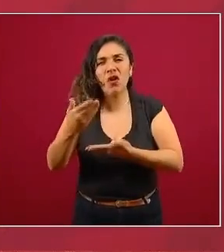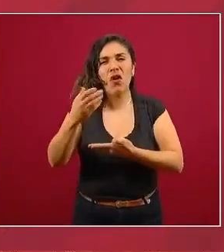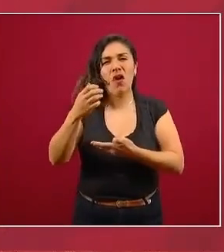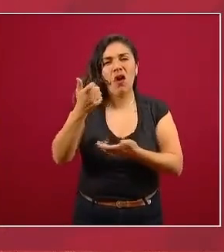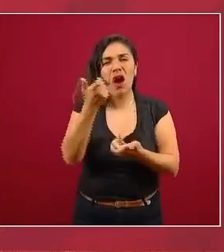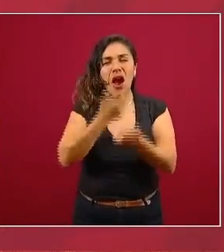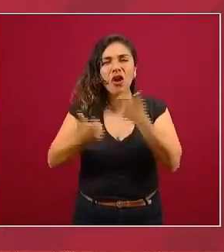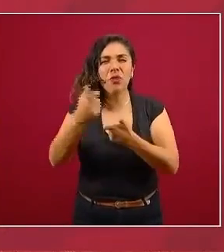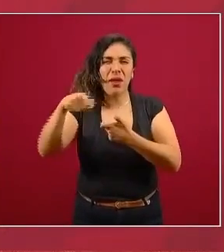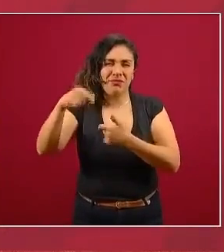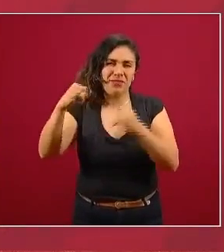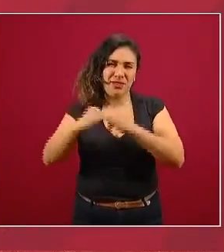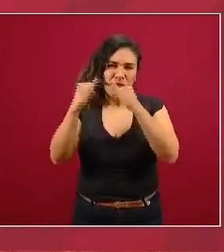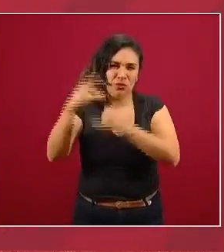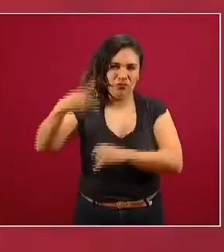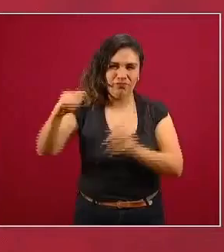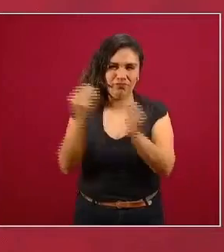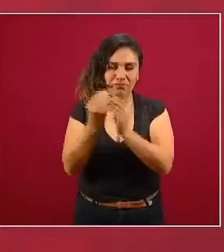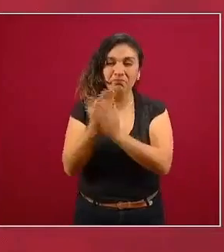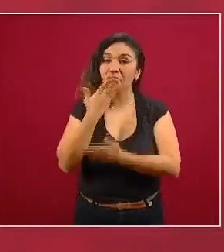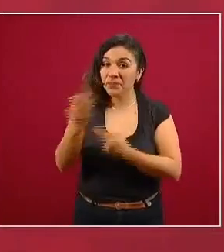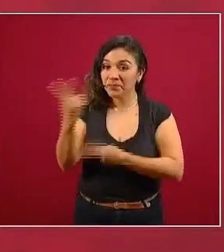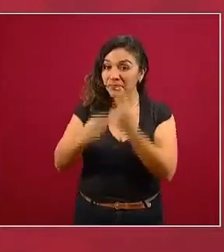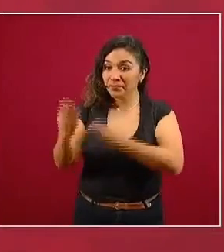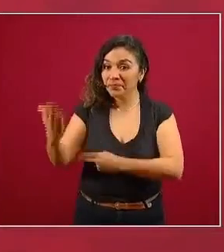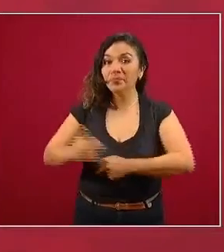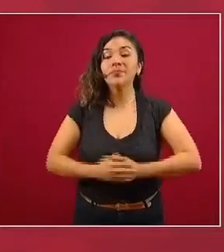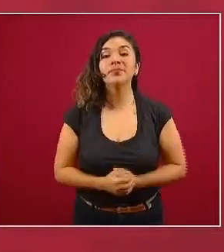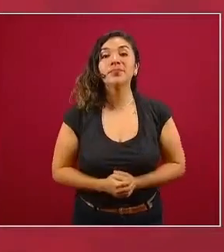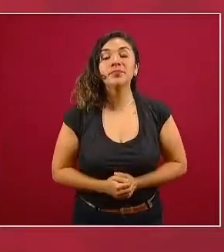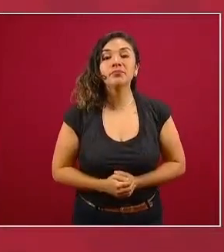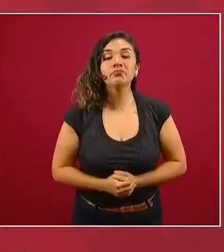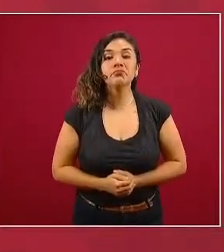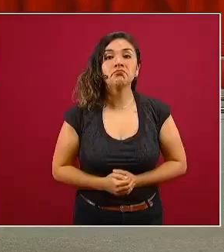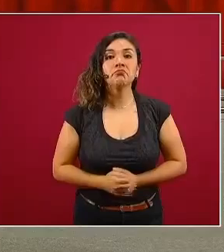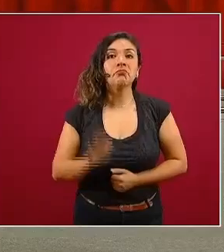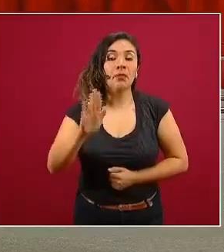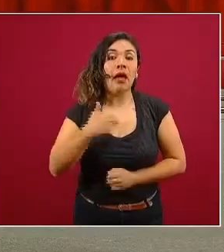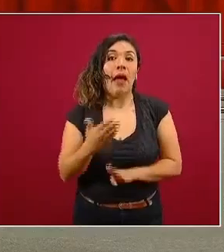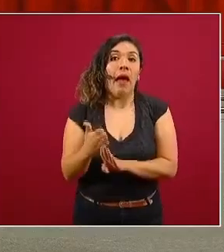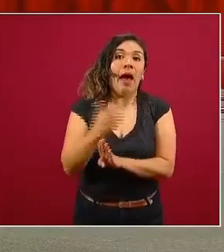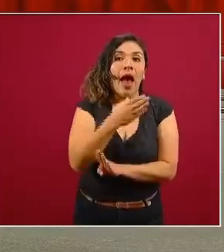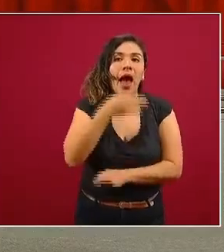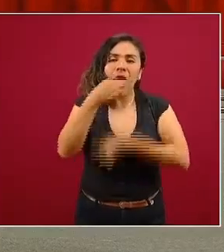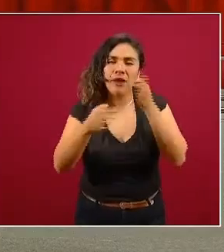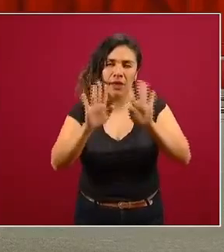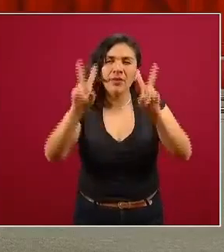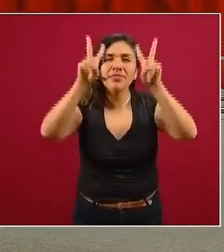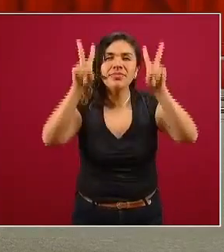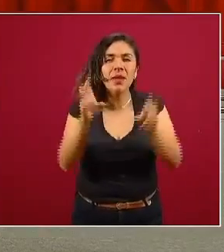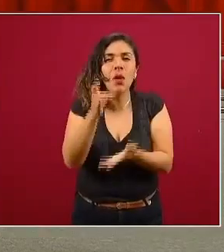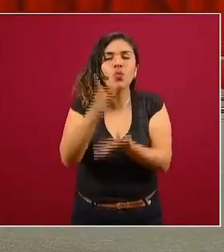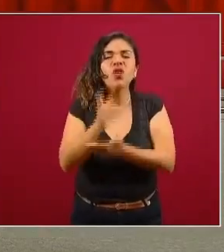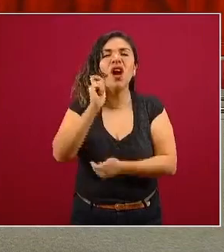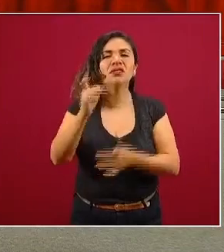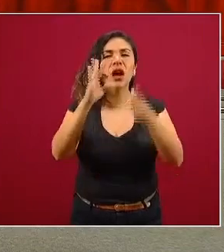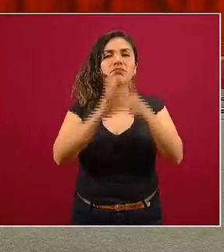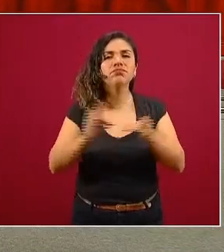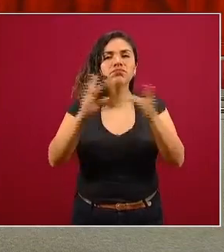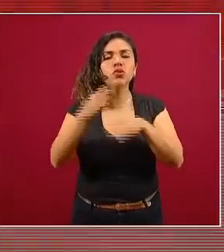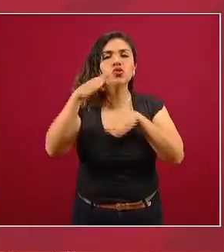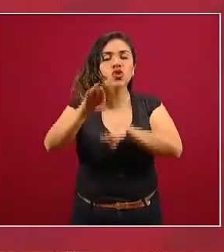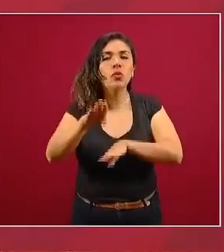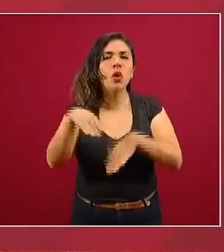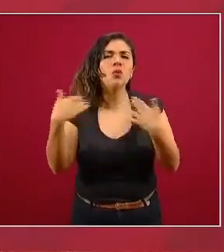este instituto. Bienvenido, doctor. Y no les adelanto más que el tema nos va a hablar de